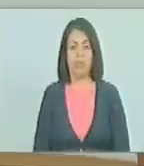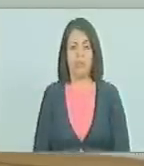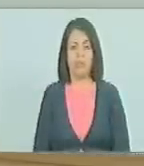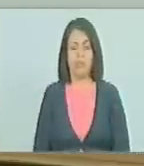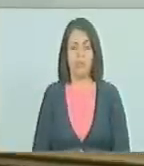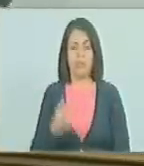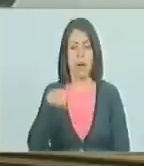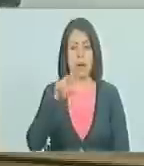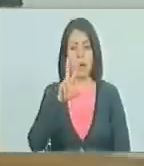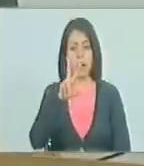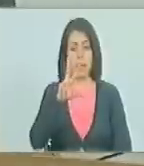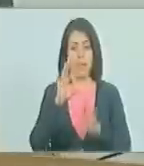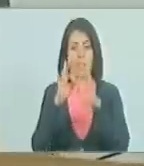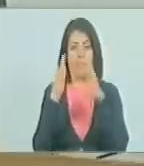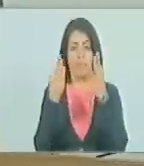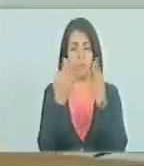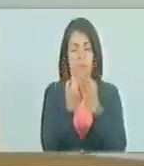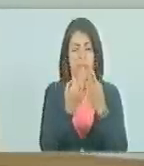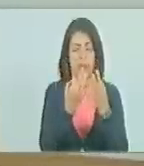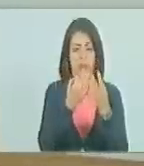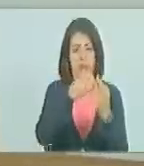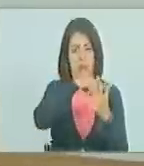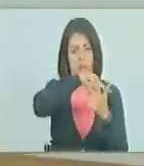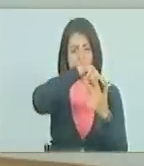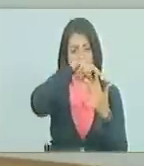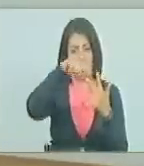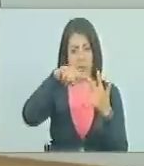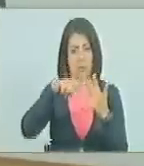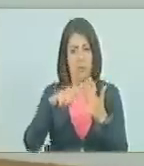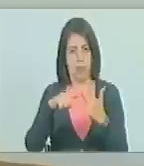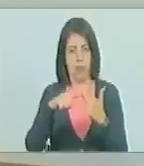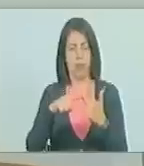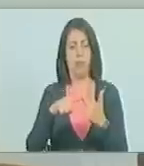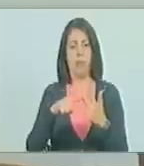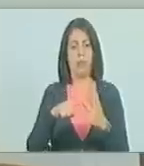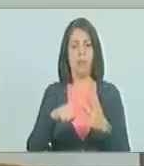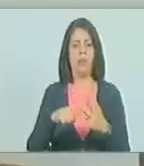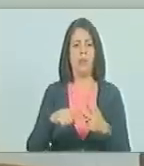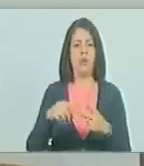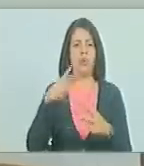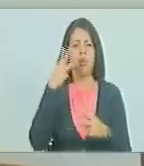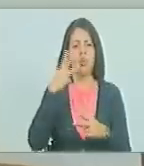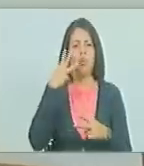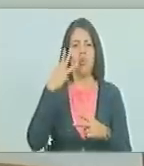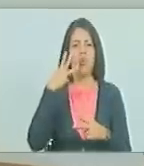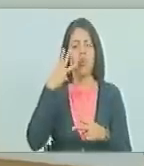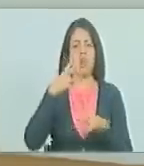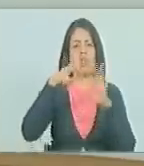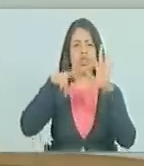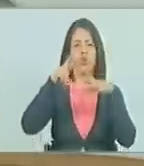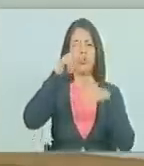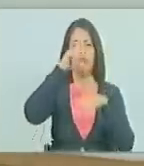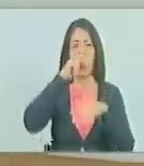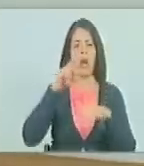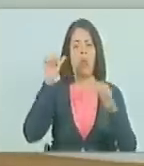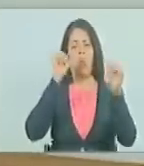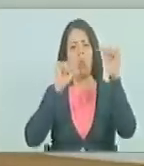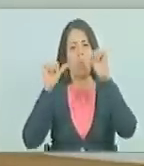Habían tres parrillas y las tres debidamente bañadas y regadas con whisky 12 años. Y estaba